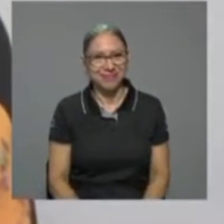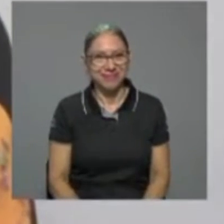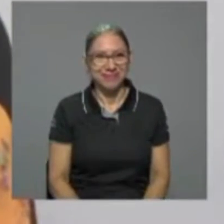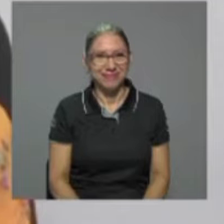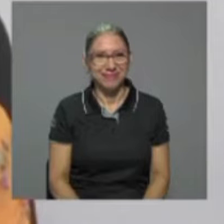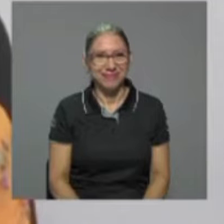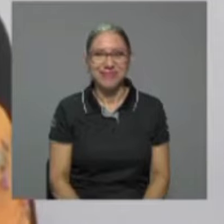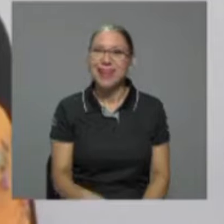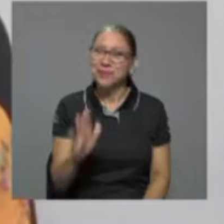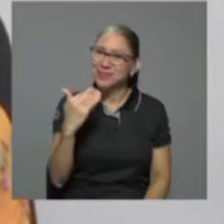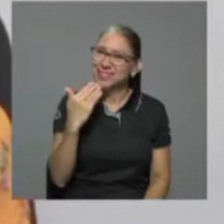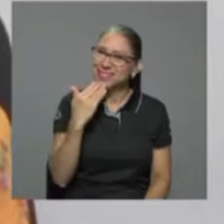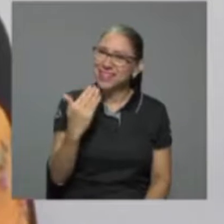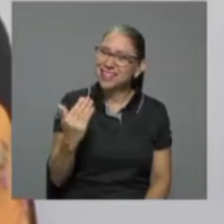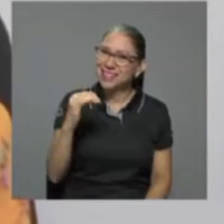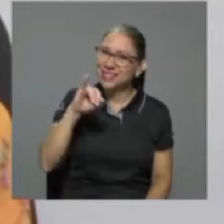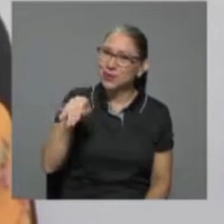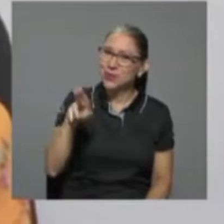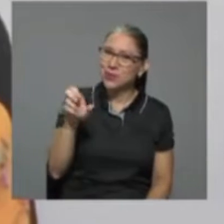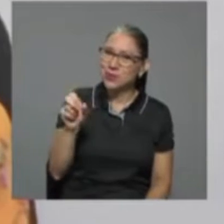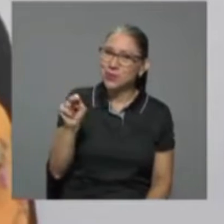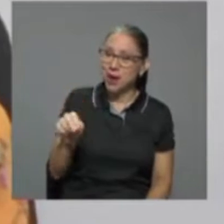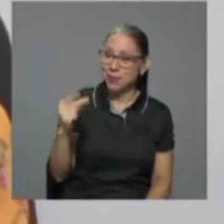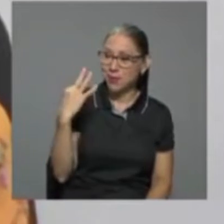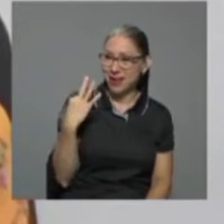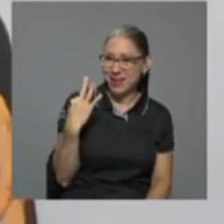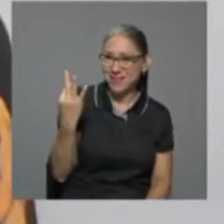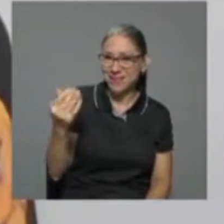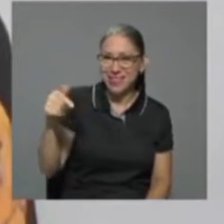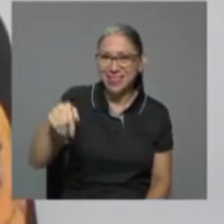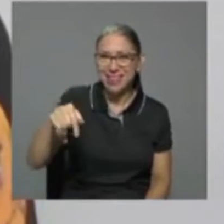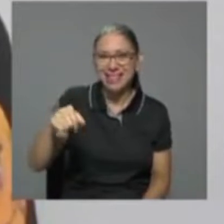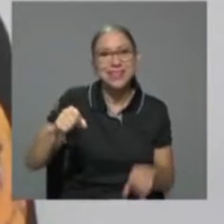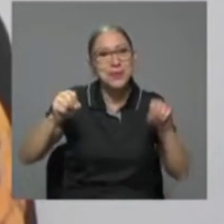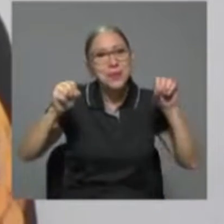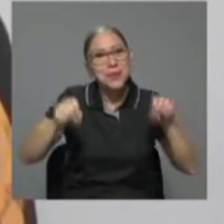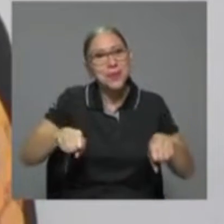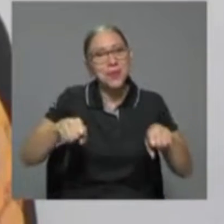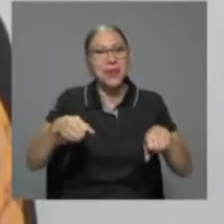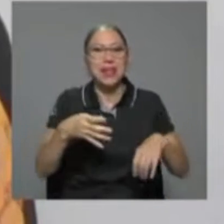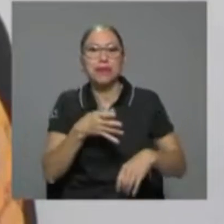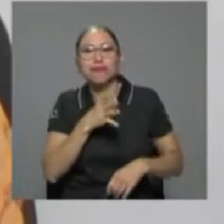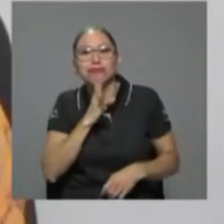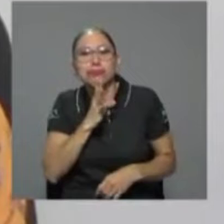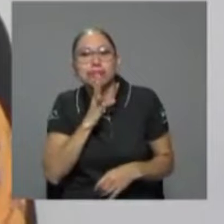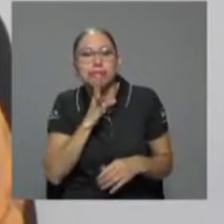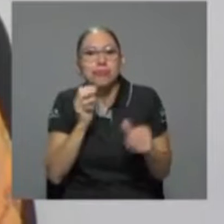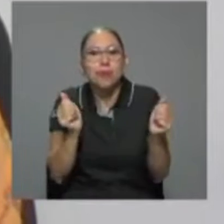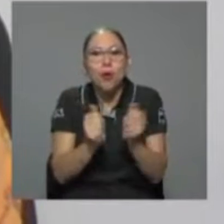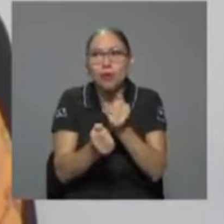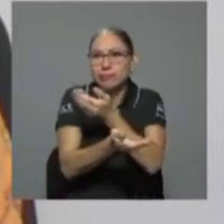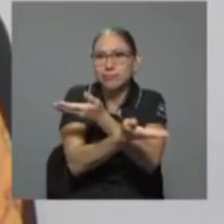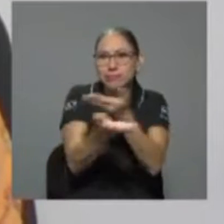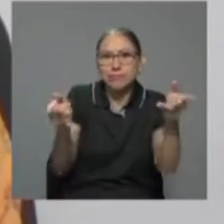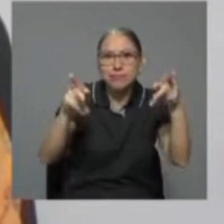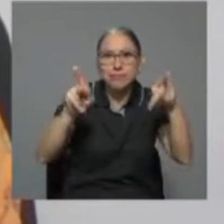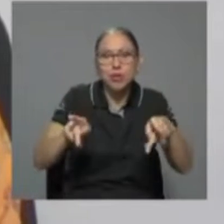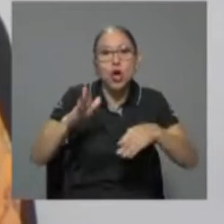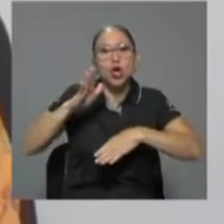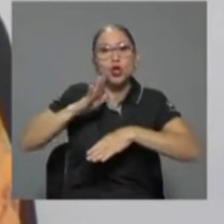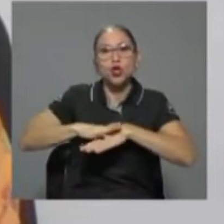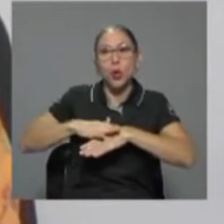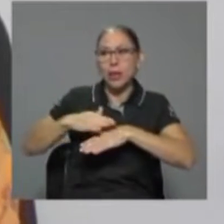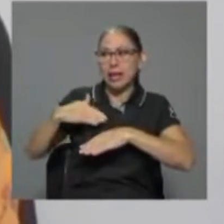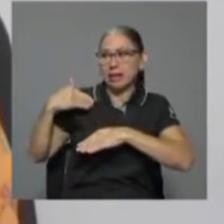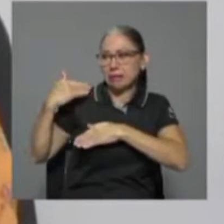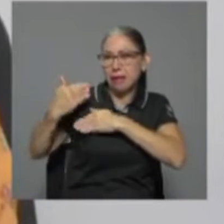No, muchas gracias más bien, don Juan, por la invitación para poder discutir con toda la audiencia sobre la evolución reciente